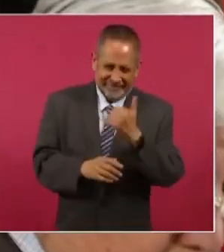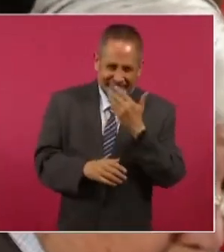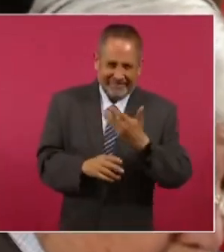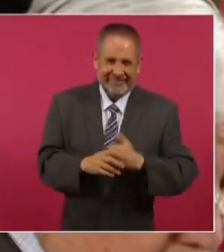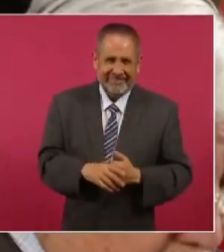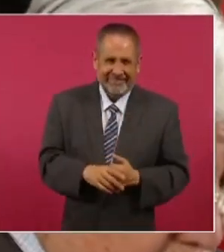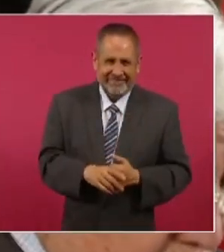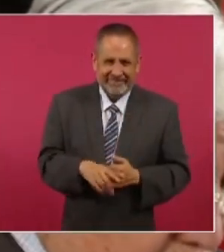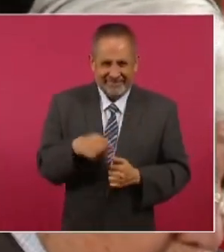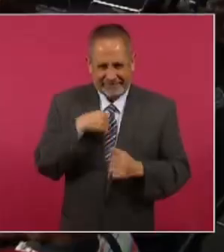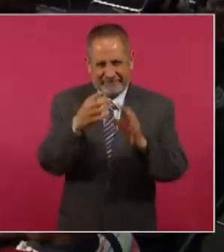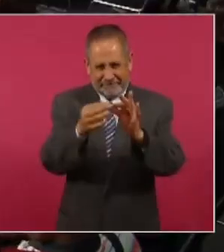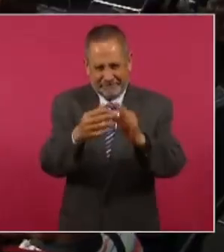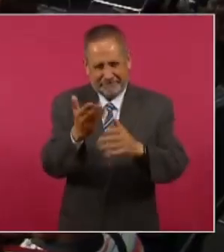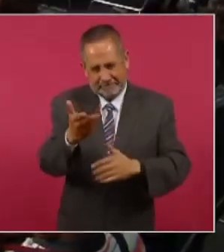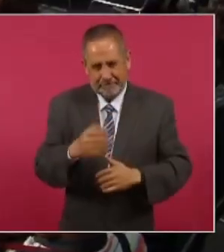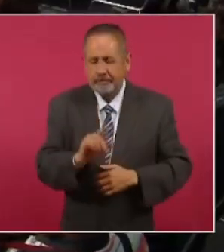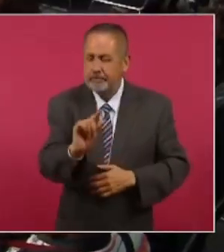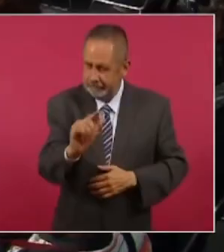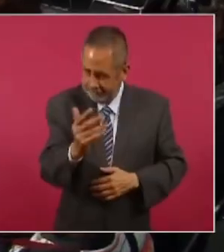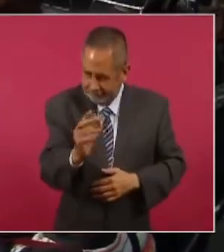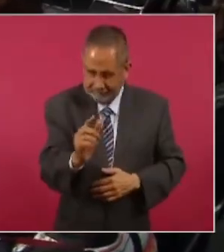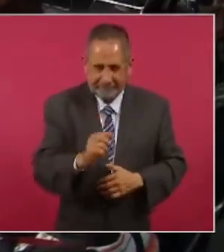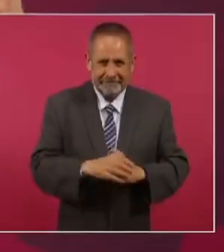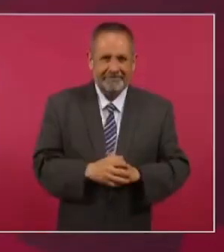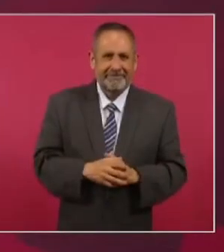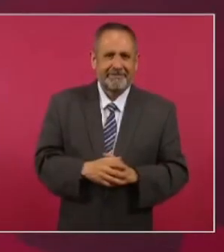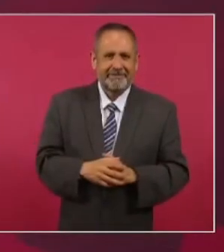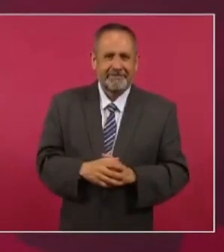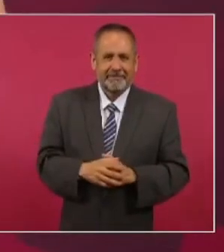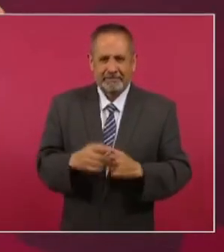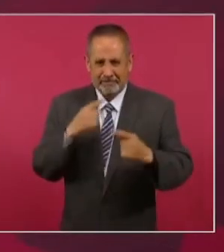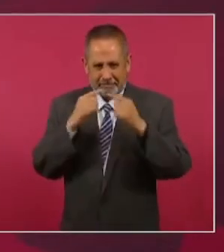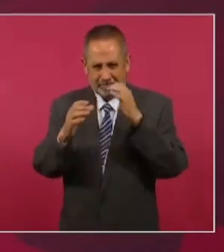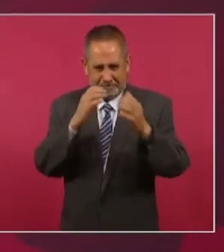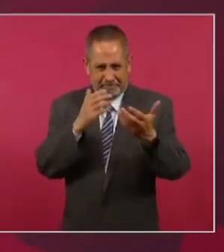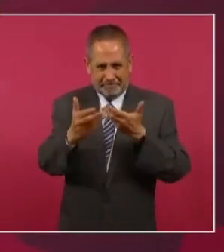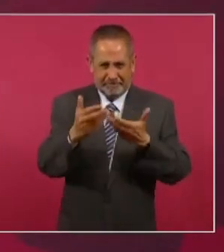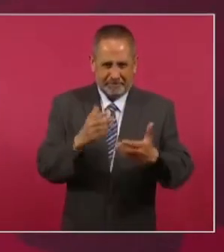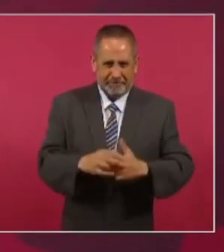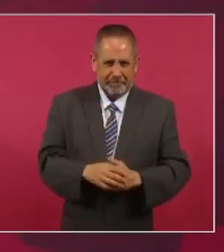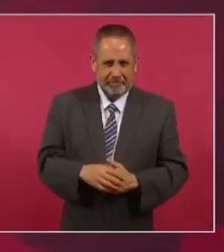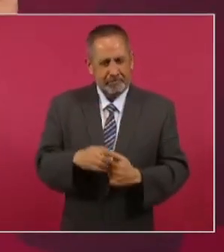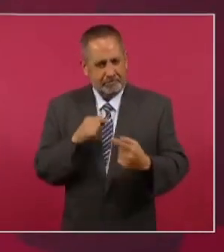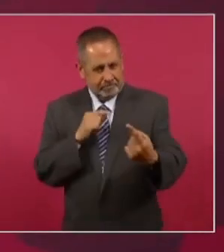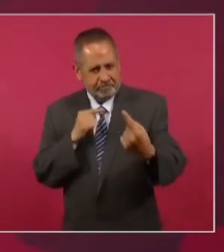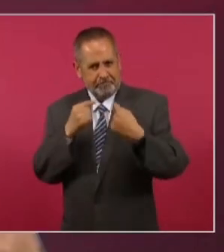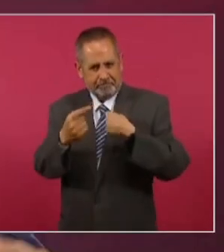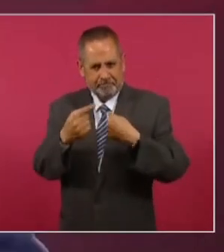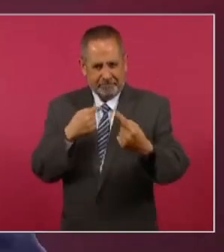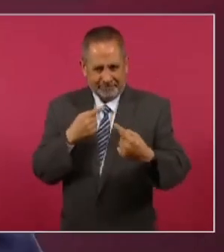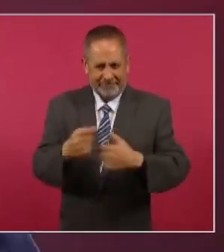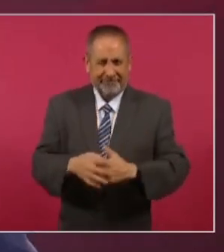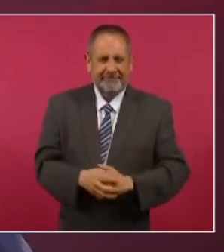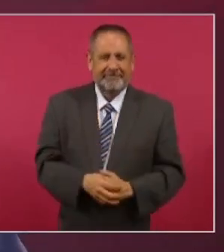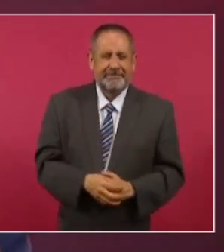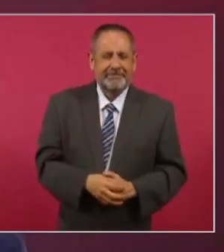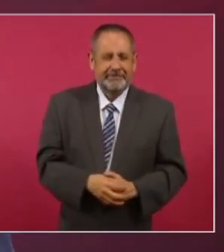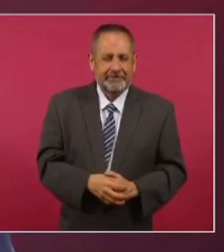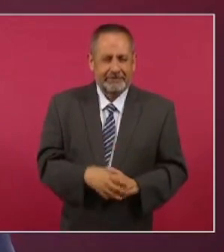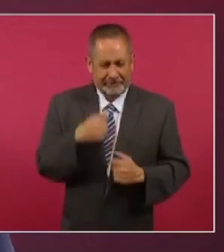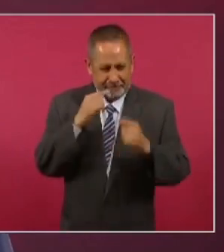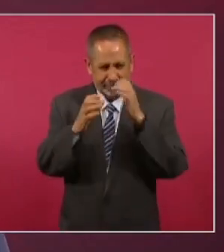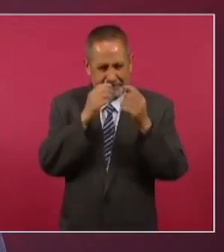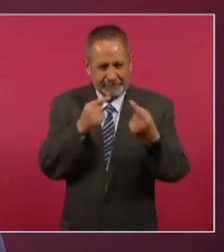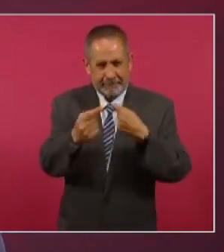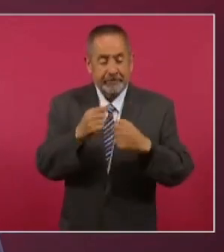espérenme espérenme es que aquí es comunicación es mensaje de ida y vuelta eso es